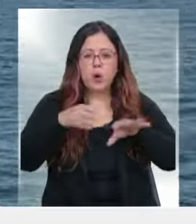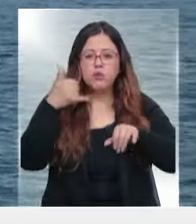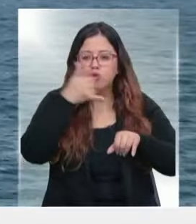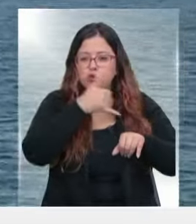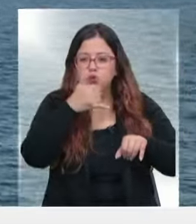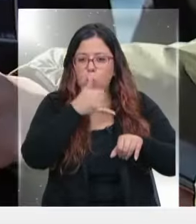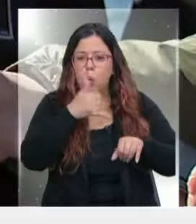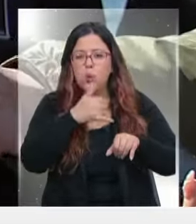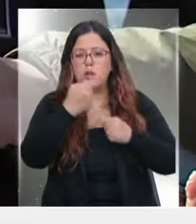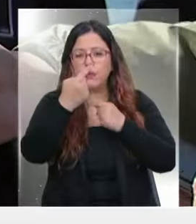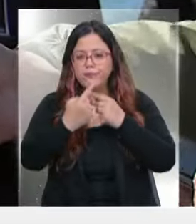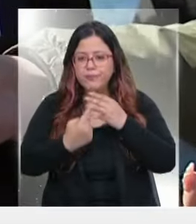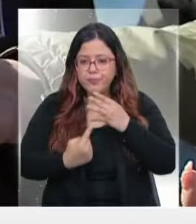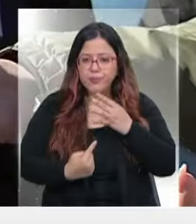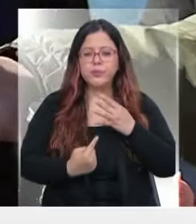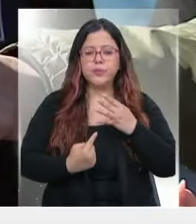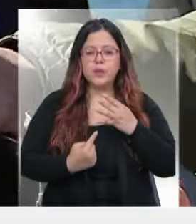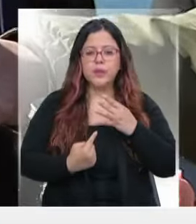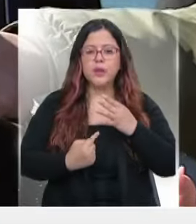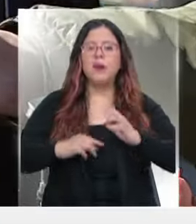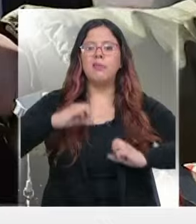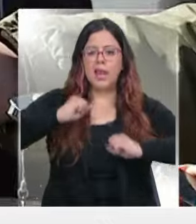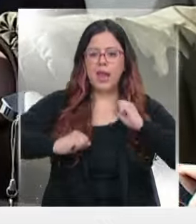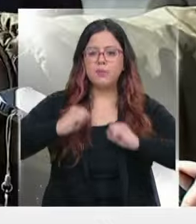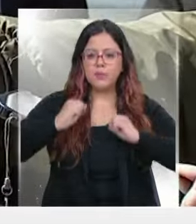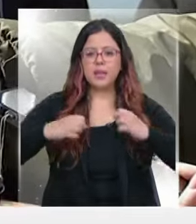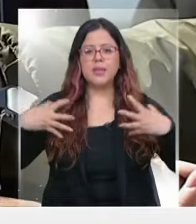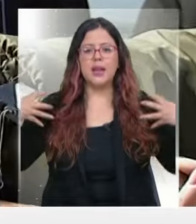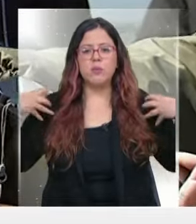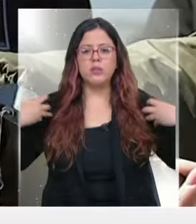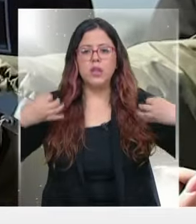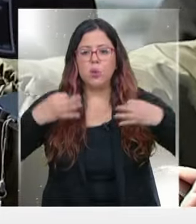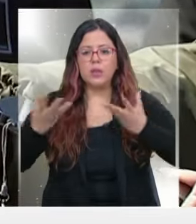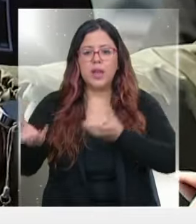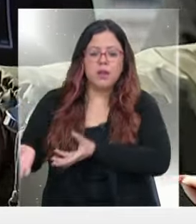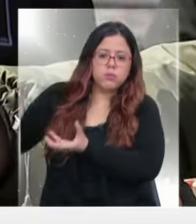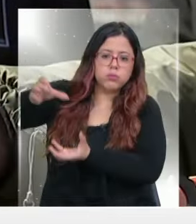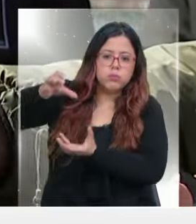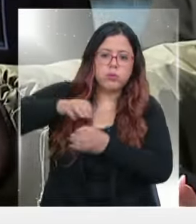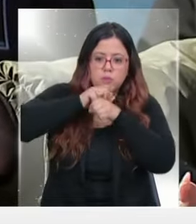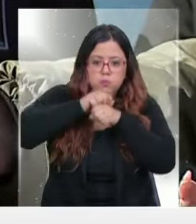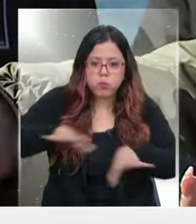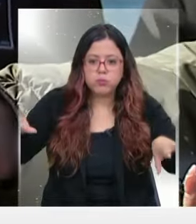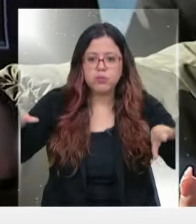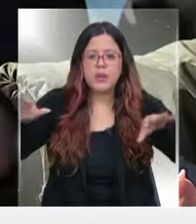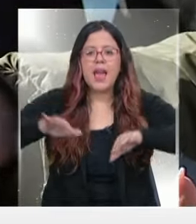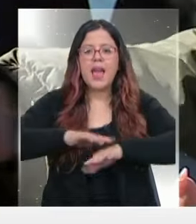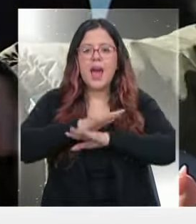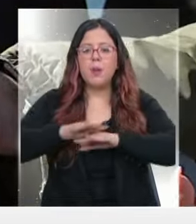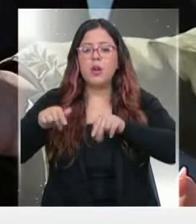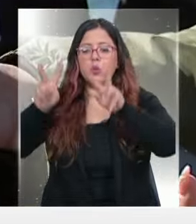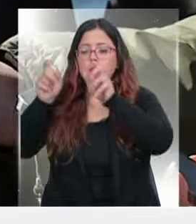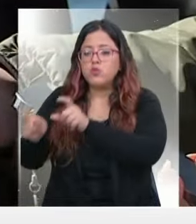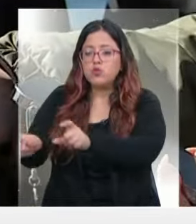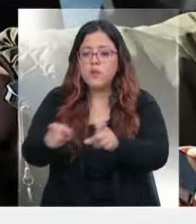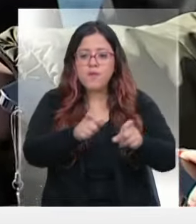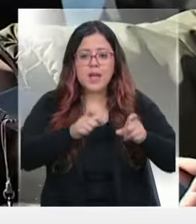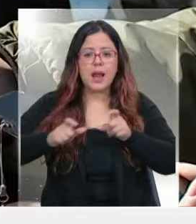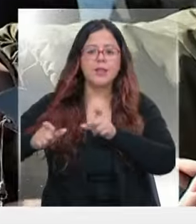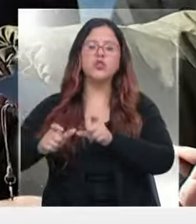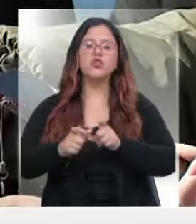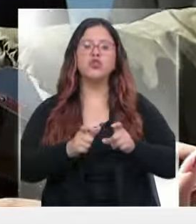hidrocarburos y también en otros componentes industriales que se verten a la bahía, y por lo tanto, mediante un monitoreo